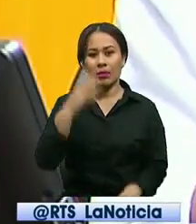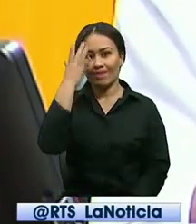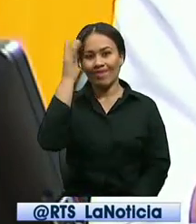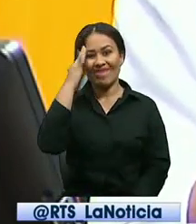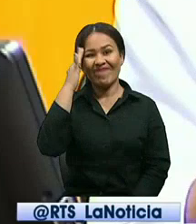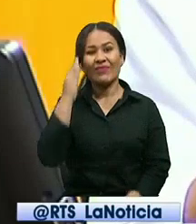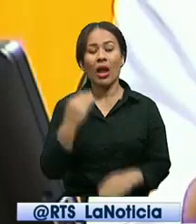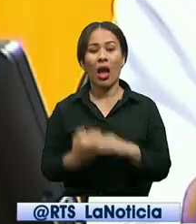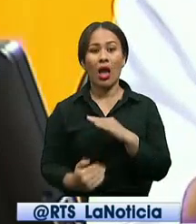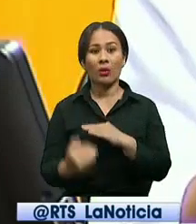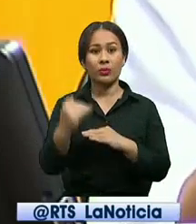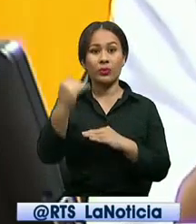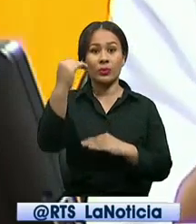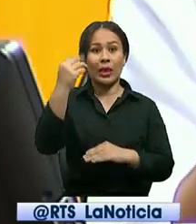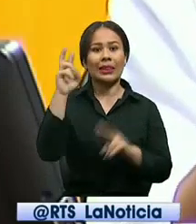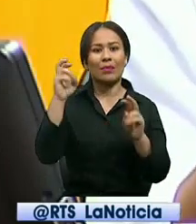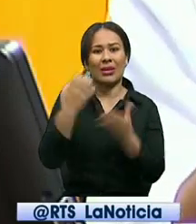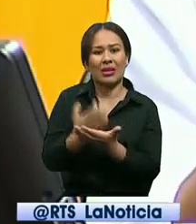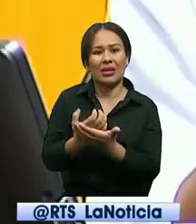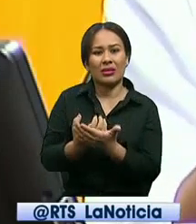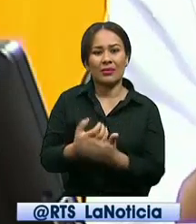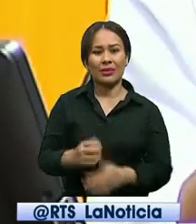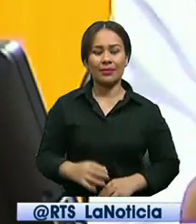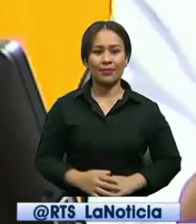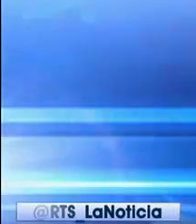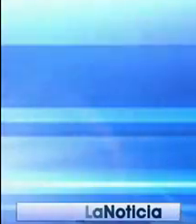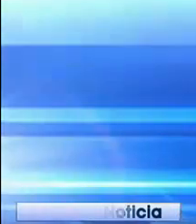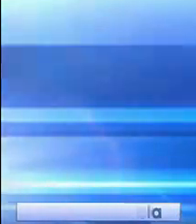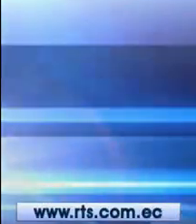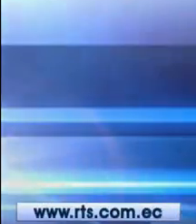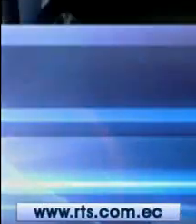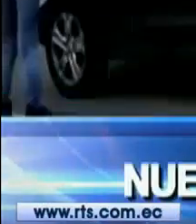llama en economía.